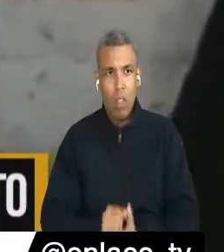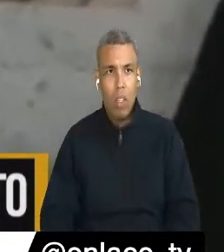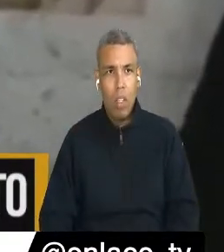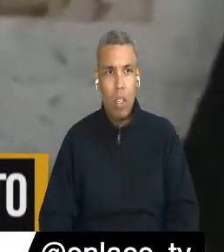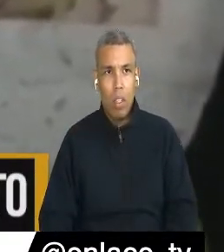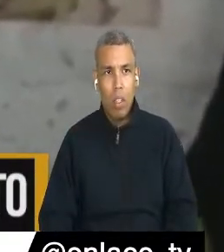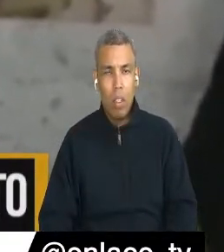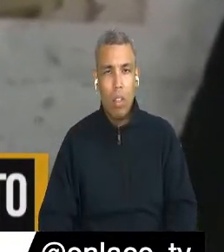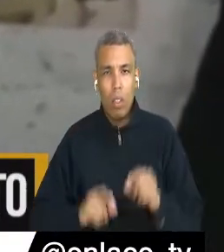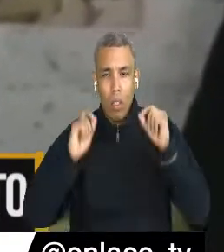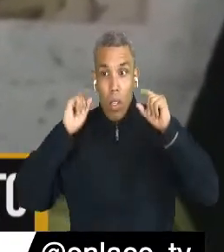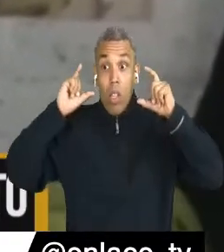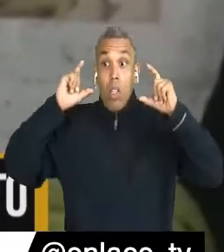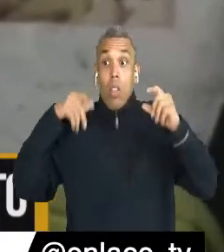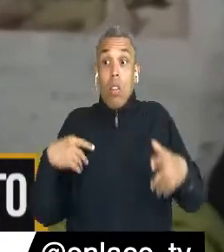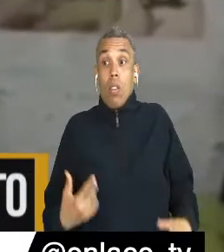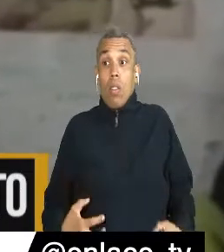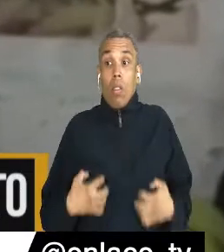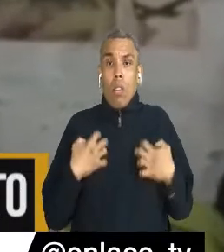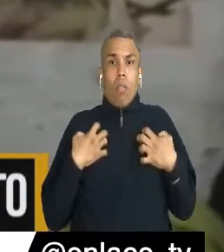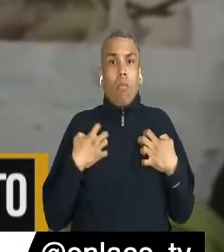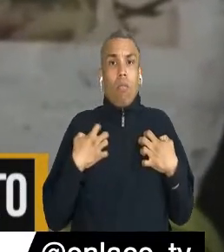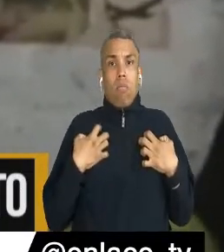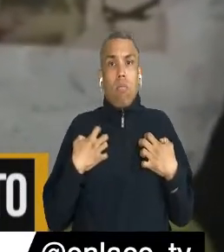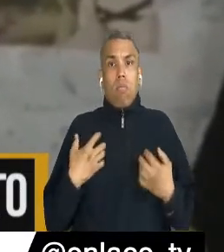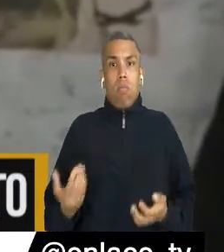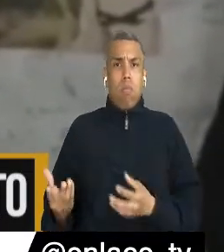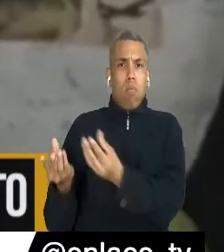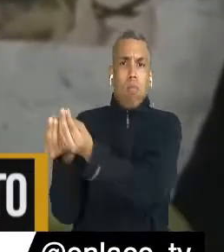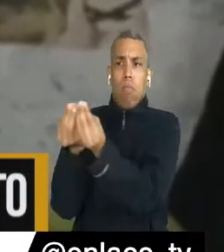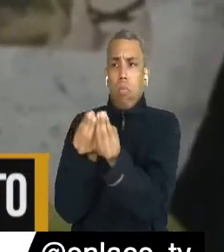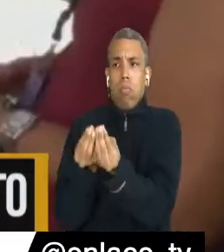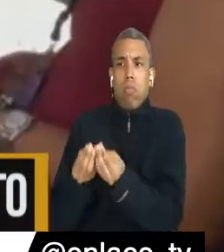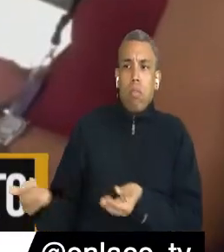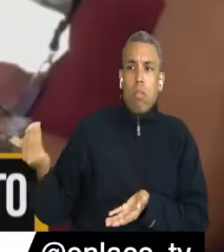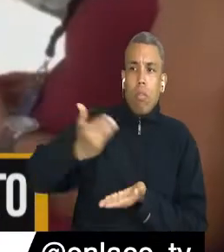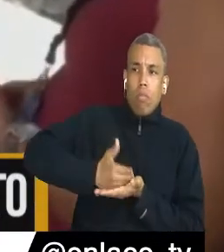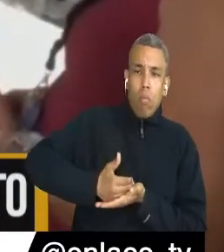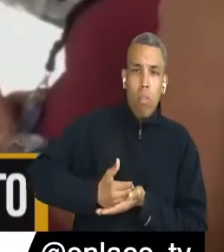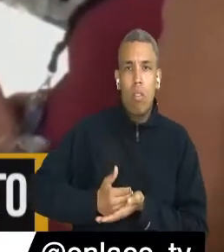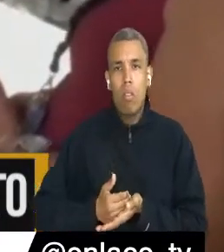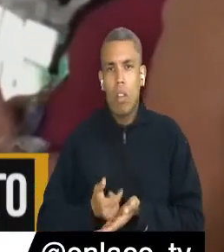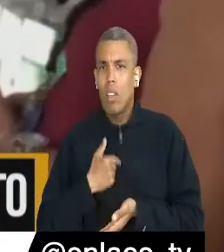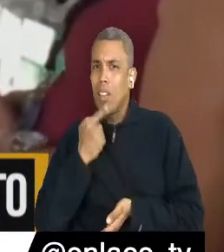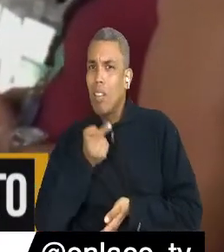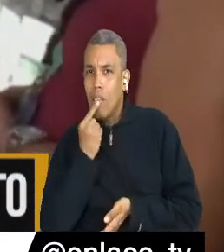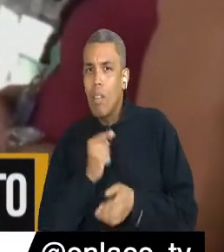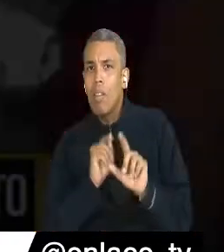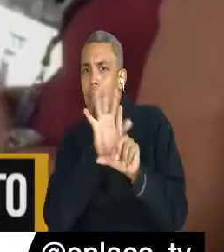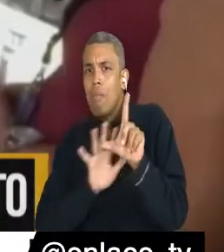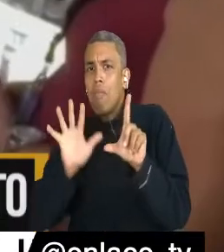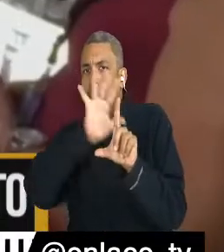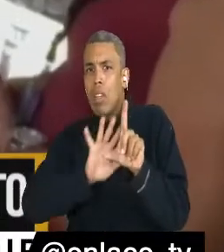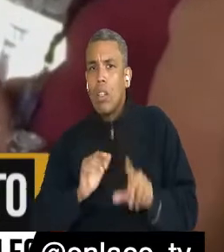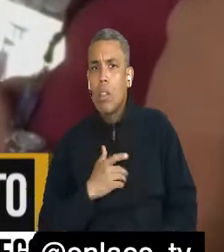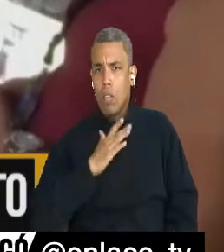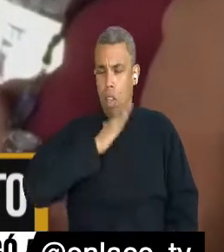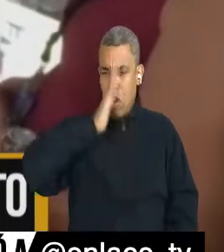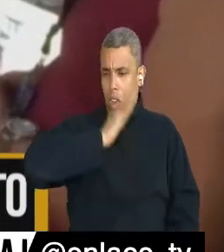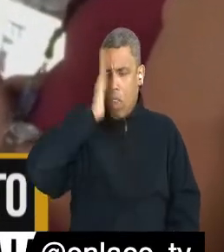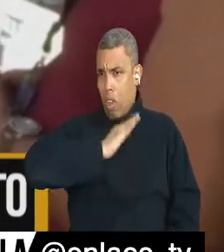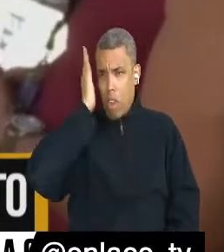Notablemente sorprendida al ver los funcionarios en su vivienda, la mujer repite en varias oportunidades, como también se ve en el video, que no es responsable